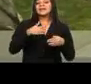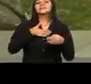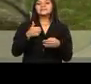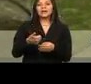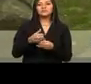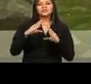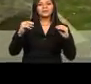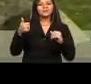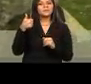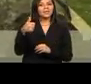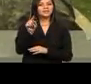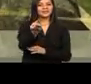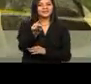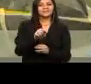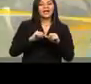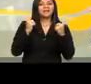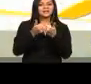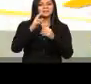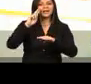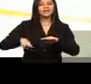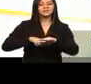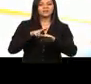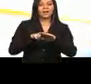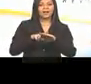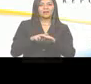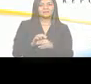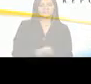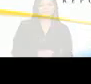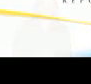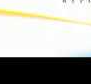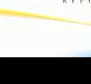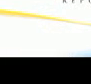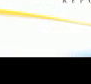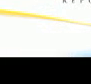Estamos hablando bien de ti. Asamblea Nacional